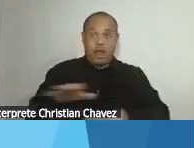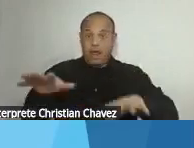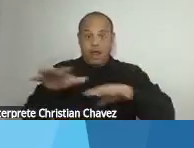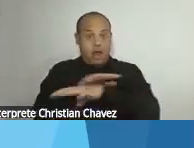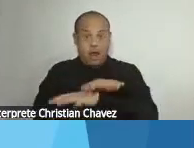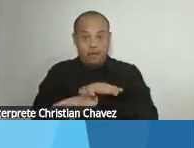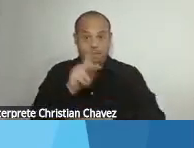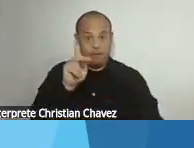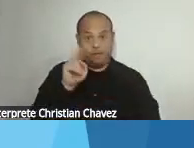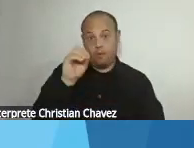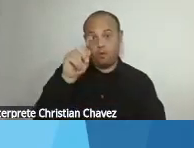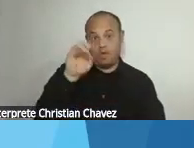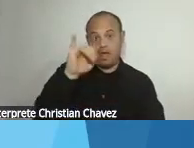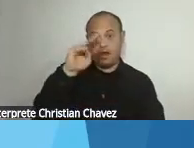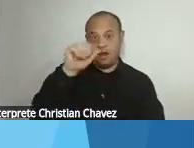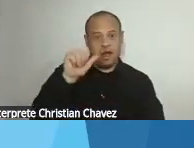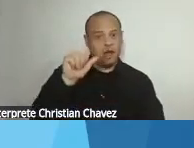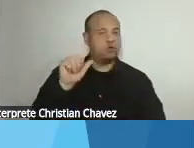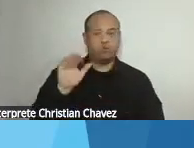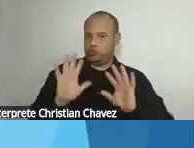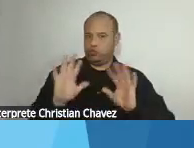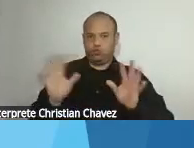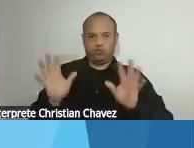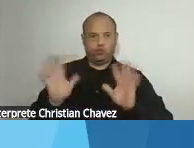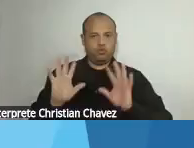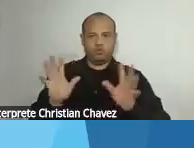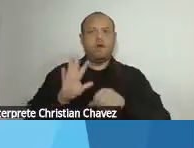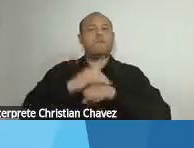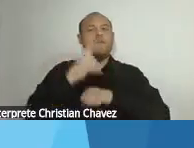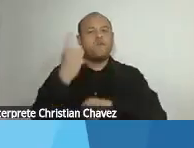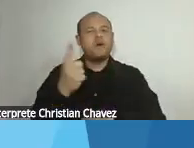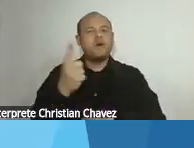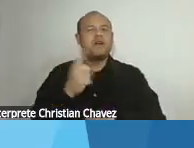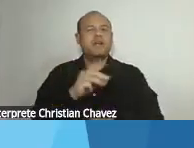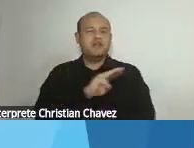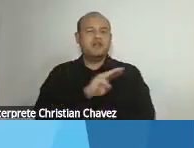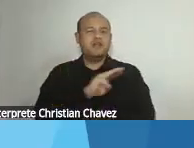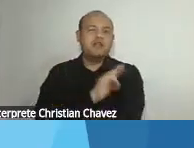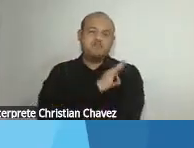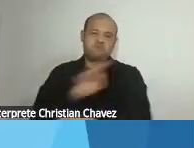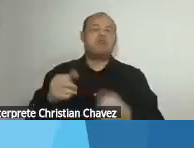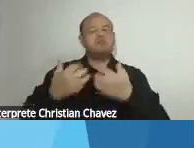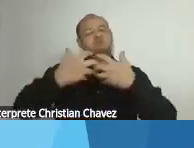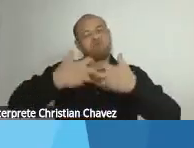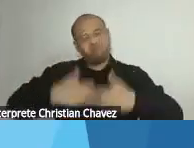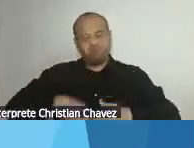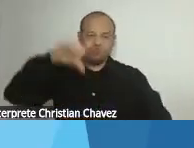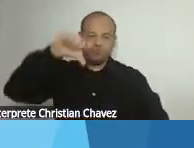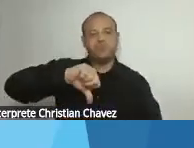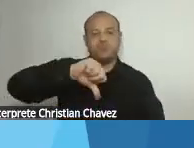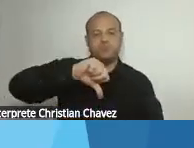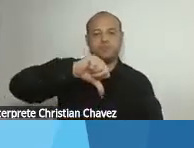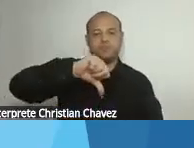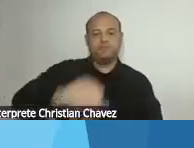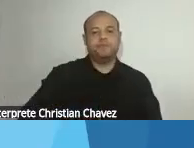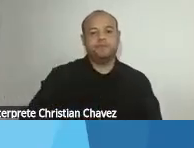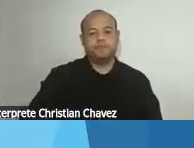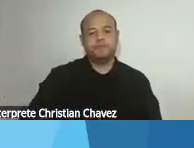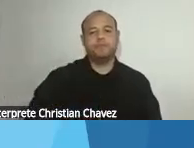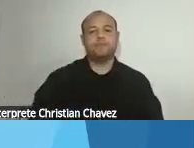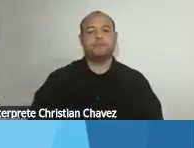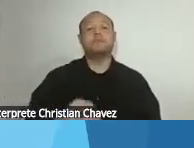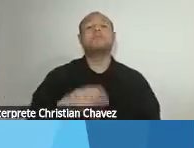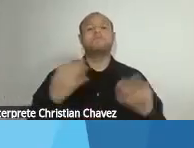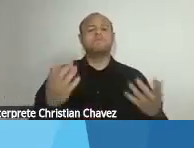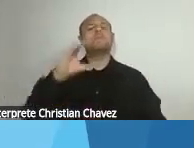no destruyamos el músculo como fuente de energía. También el carbohidrato, una de sus funciones es que da